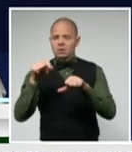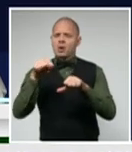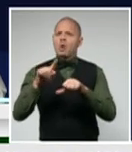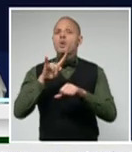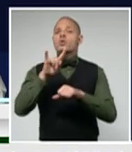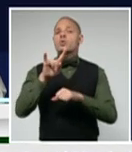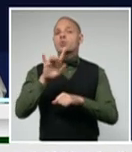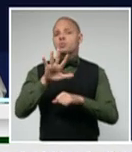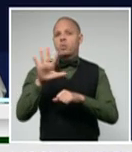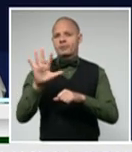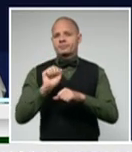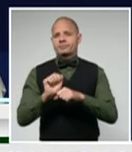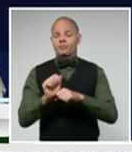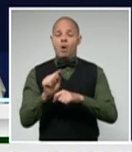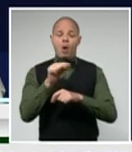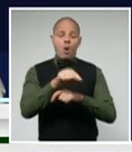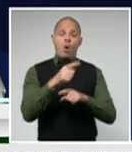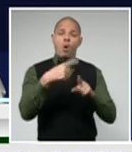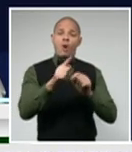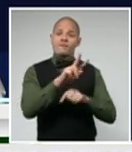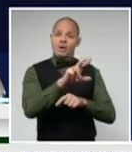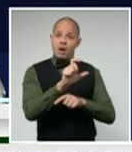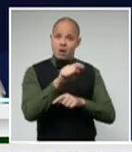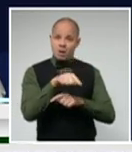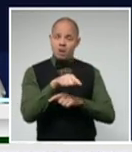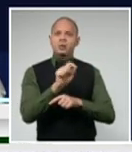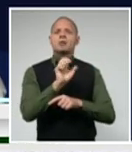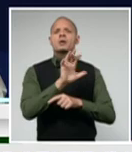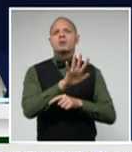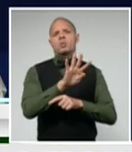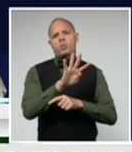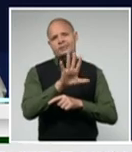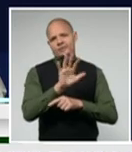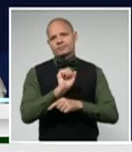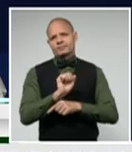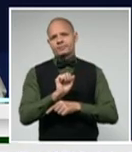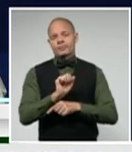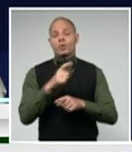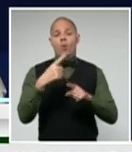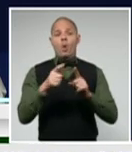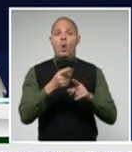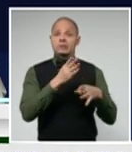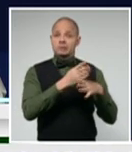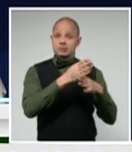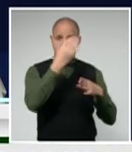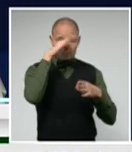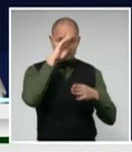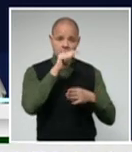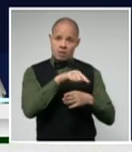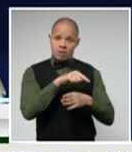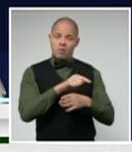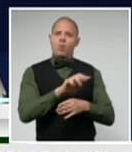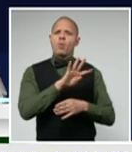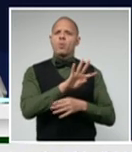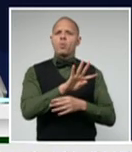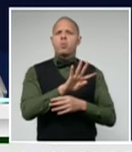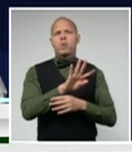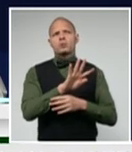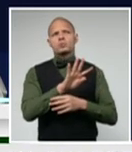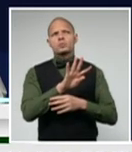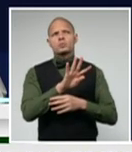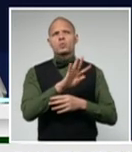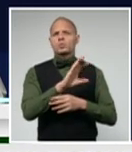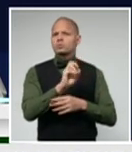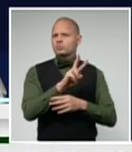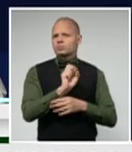955. El de Villa Clara, 545. El de Santiago de Cuba, 402, el